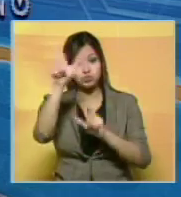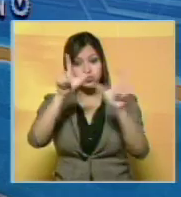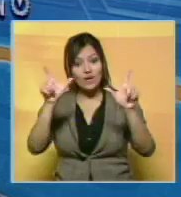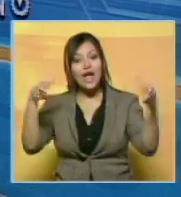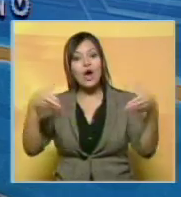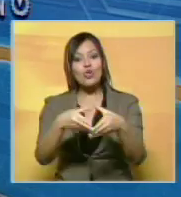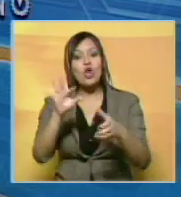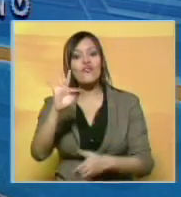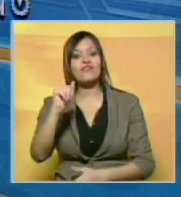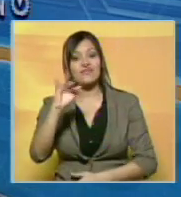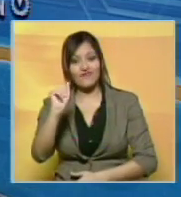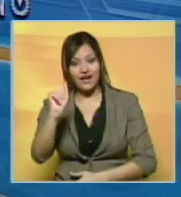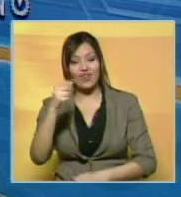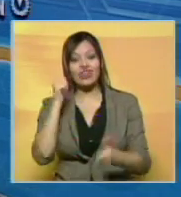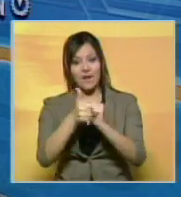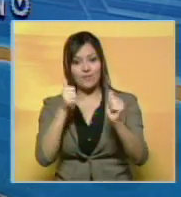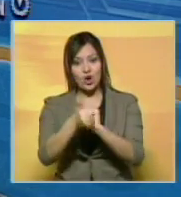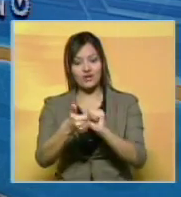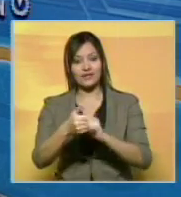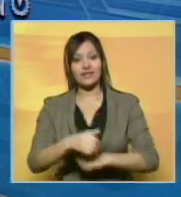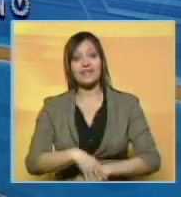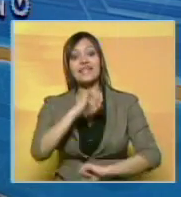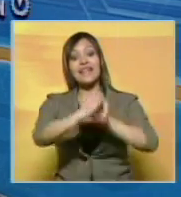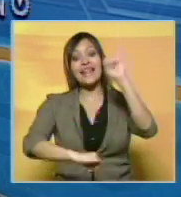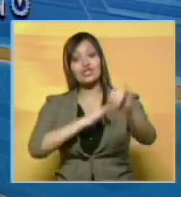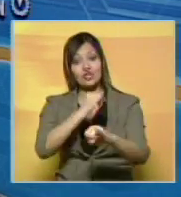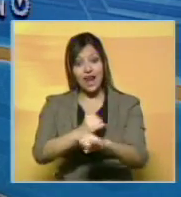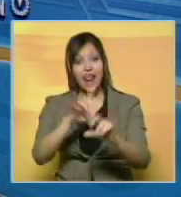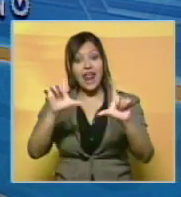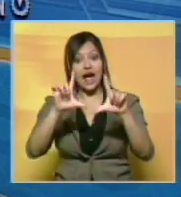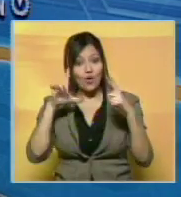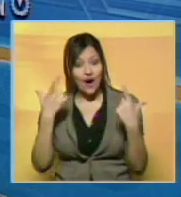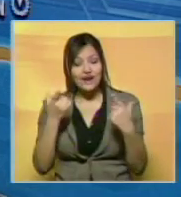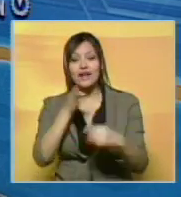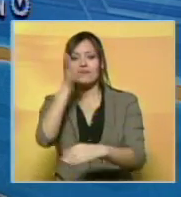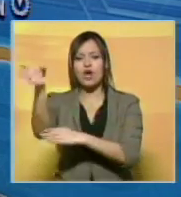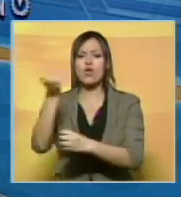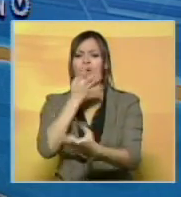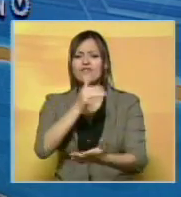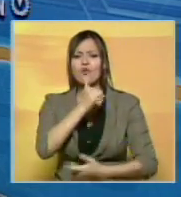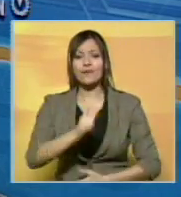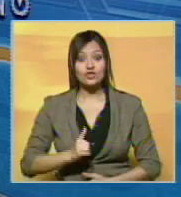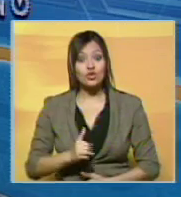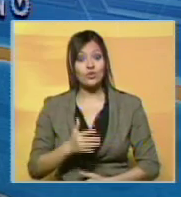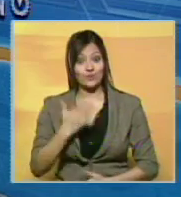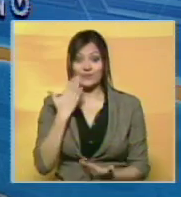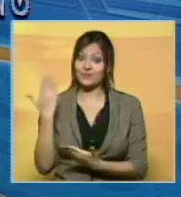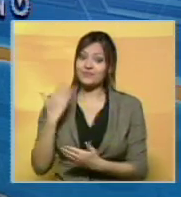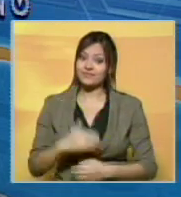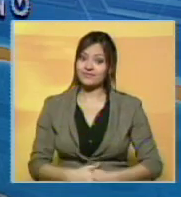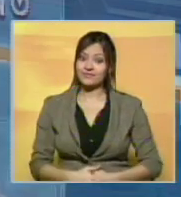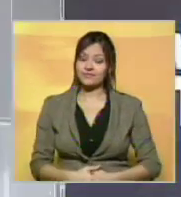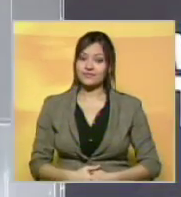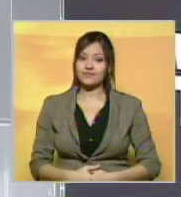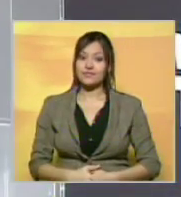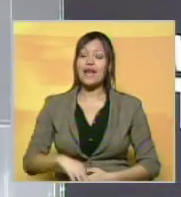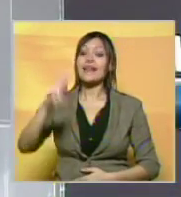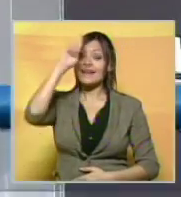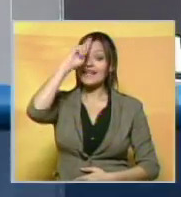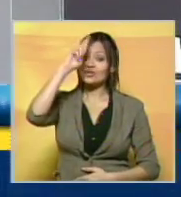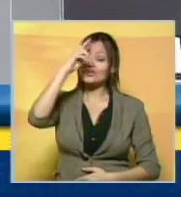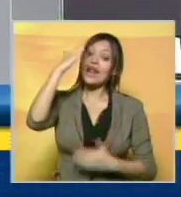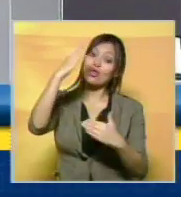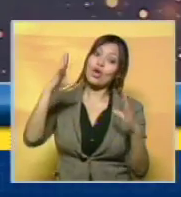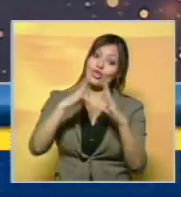FIFA. Nuestro compañero Manuel Covell está en el Aeropuerto Internacional de Maiquetía y tiene los detalles. Cuéntanos, Manuel. Así es, Tony,